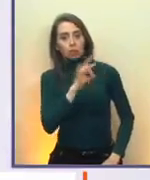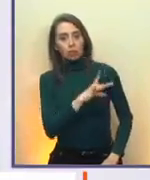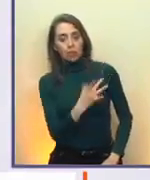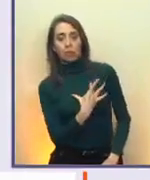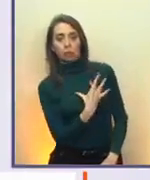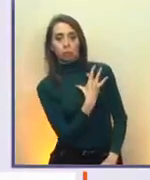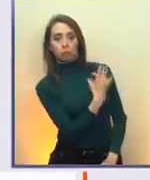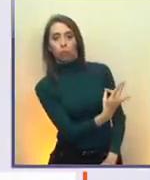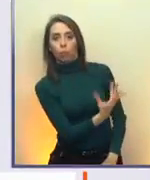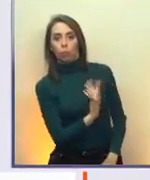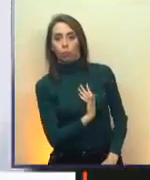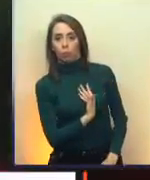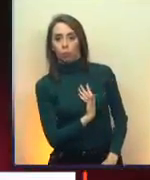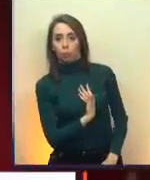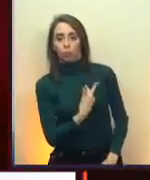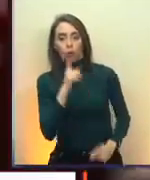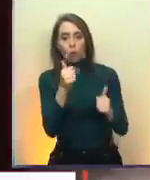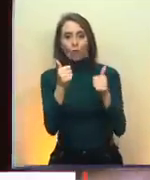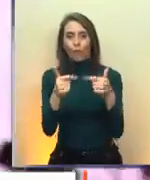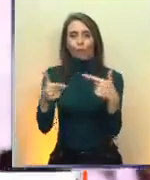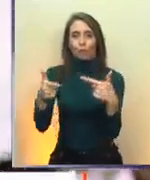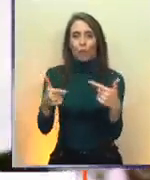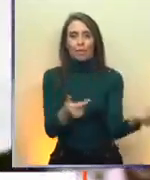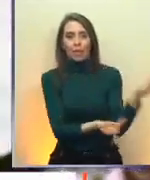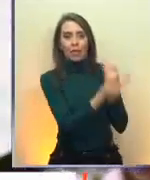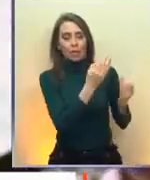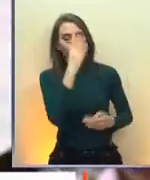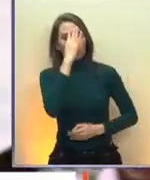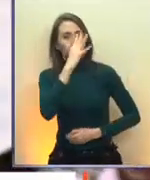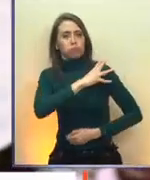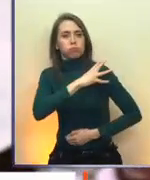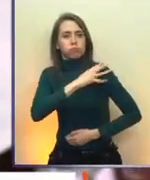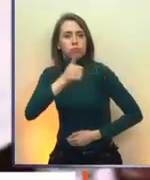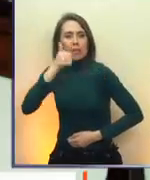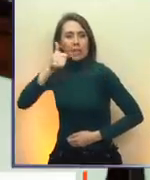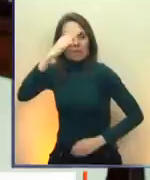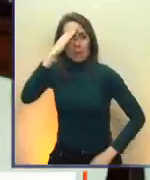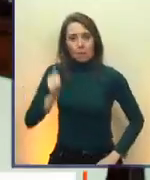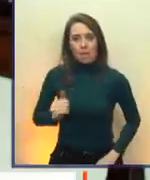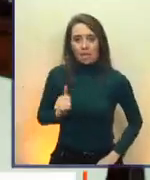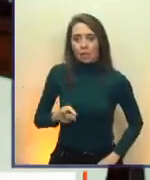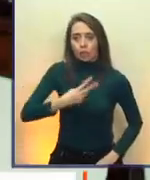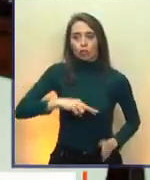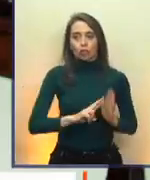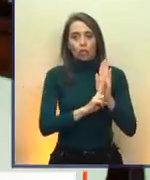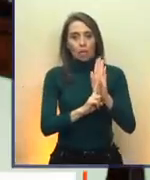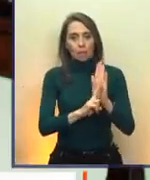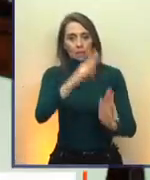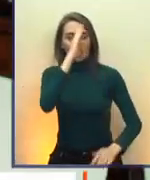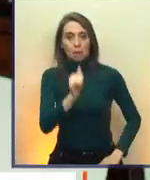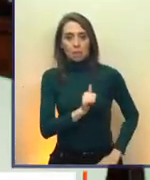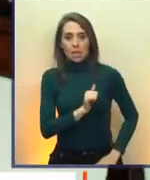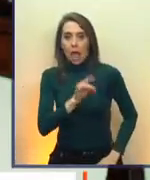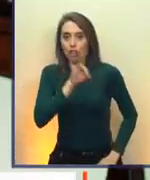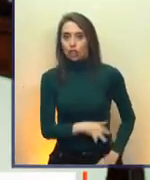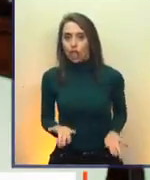deseado éxito, buena suerte, el comandante en jefe, o sea, la representación del ejército de Chile,